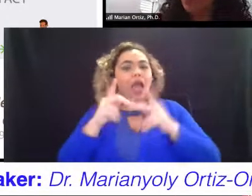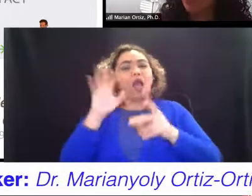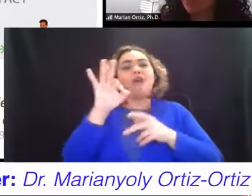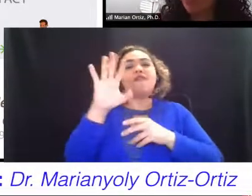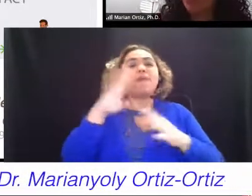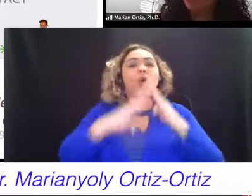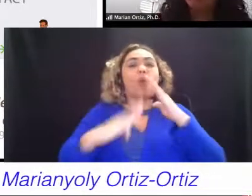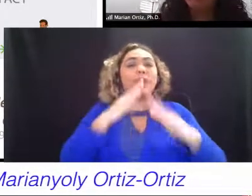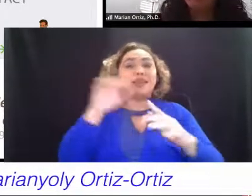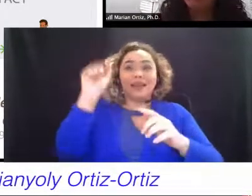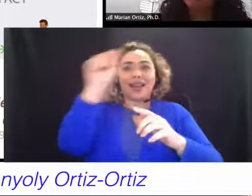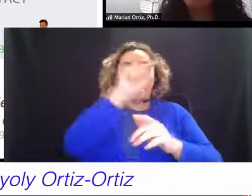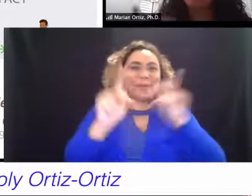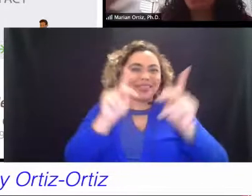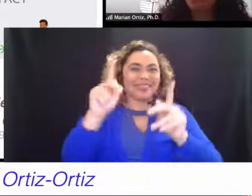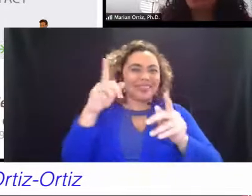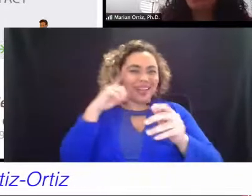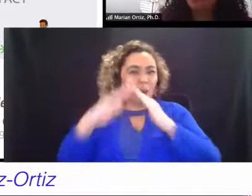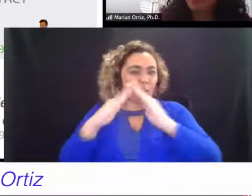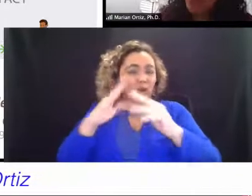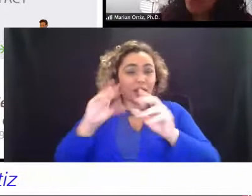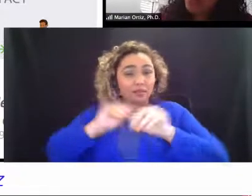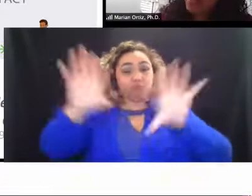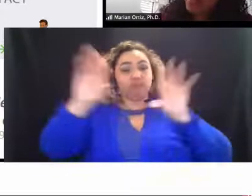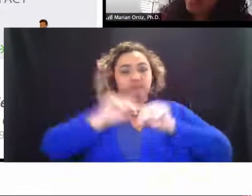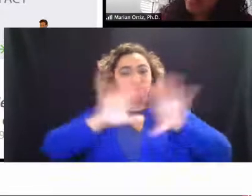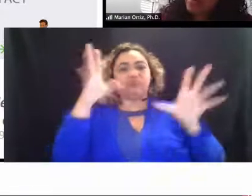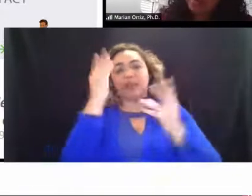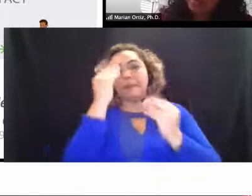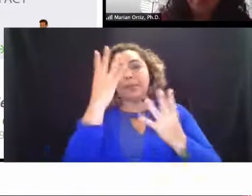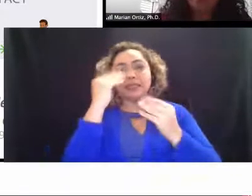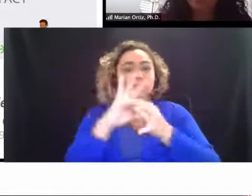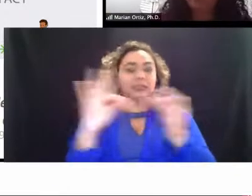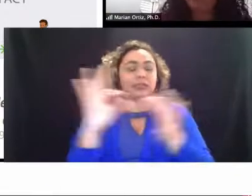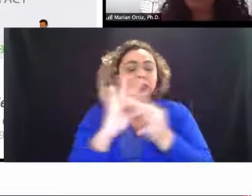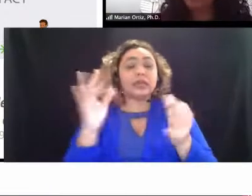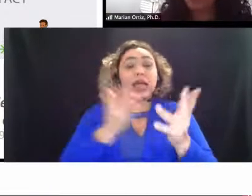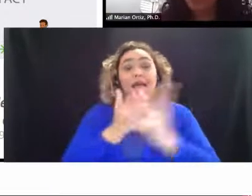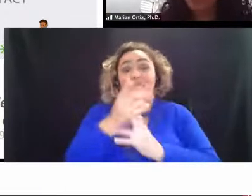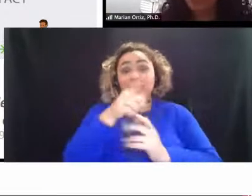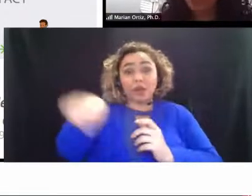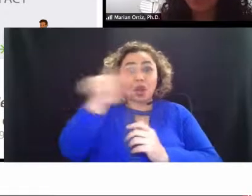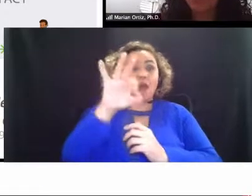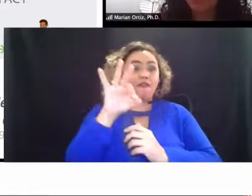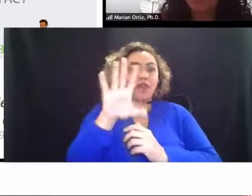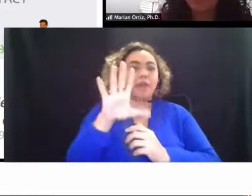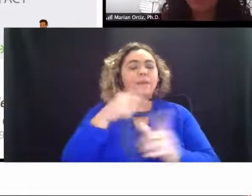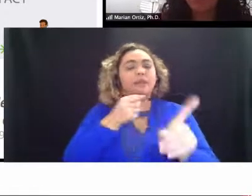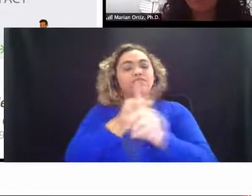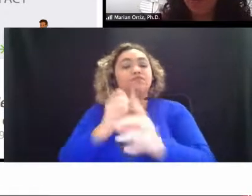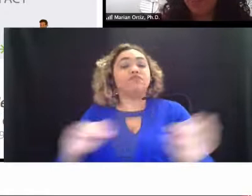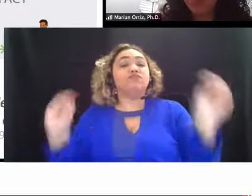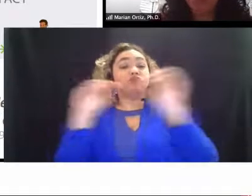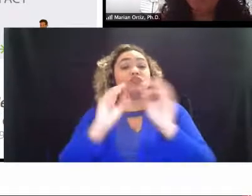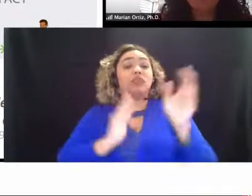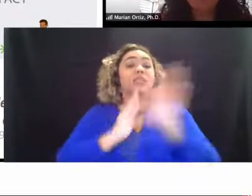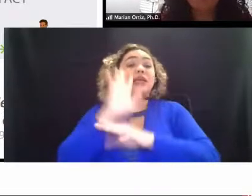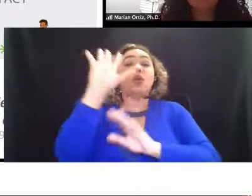por ejemplo, para diseminar nuestro mensaje, y a través de esos Facebook comunitarios impactamos a más de 50,000